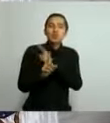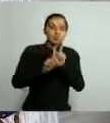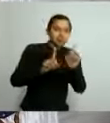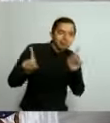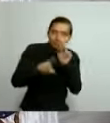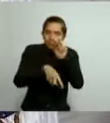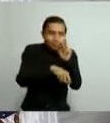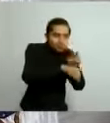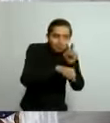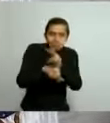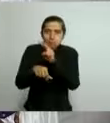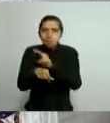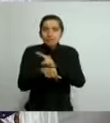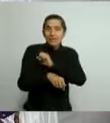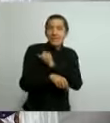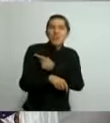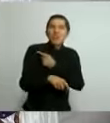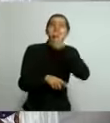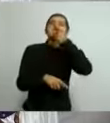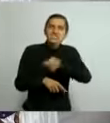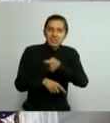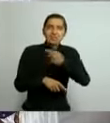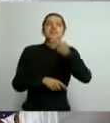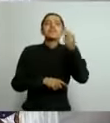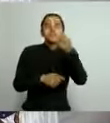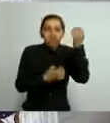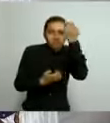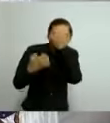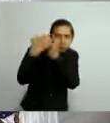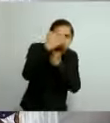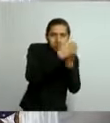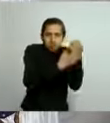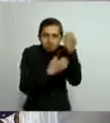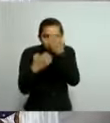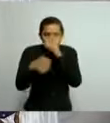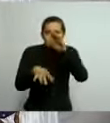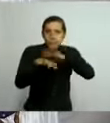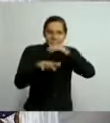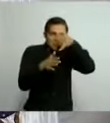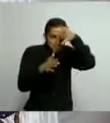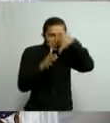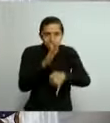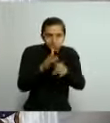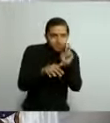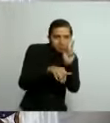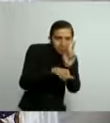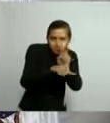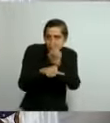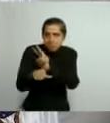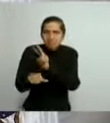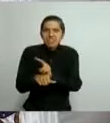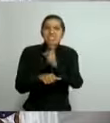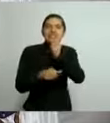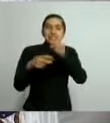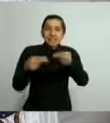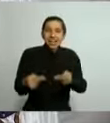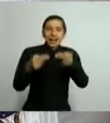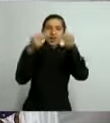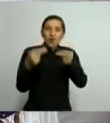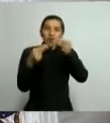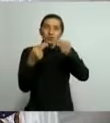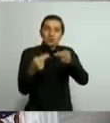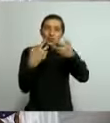de vigilancia sanitaria, es decir, revisarán de manera detallada y cuidadosa que los negocios y